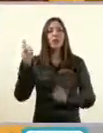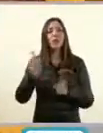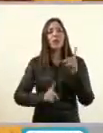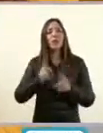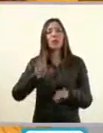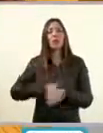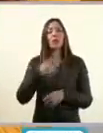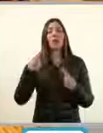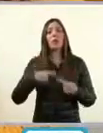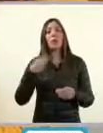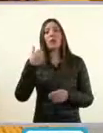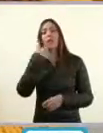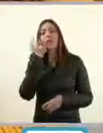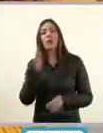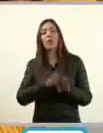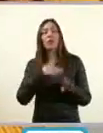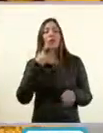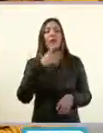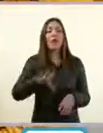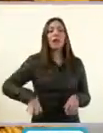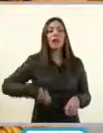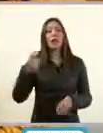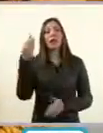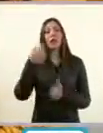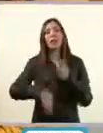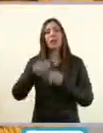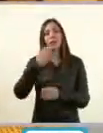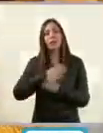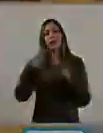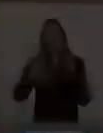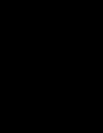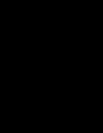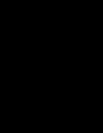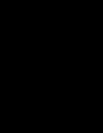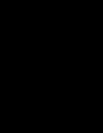mala fe todavía hay más cosas que se tienen que saber. Muchísimas gracias, Valente. Encantado. Gracias, Valente.